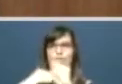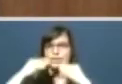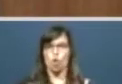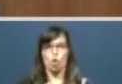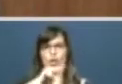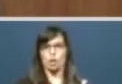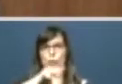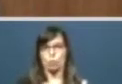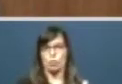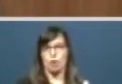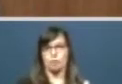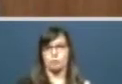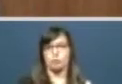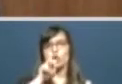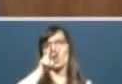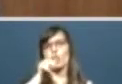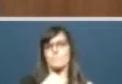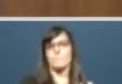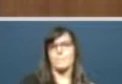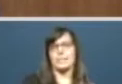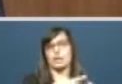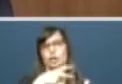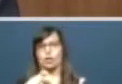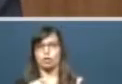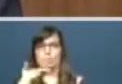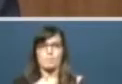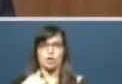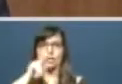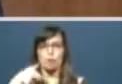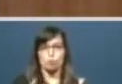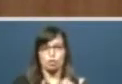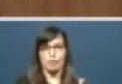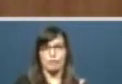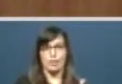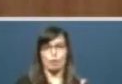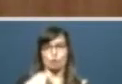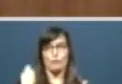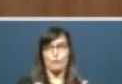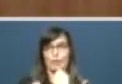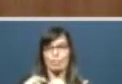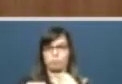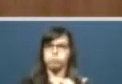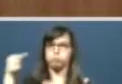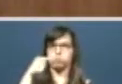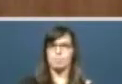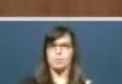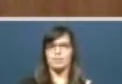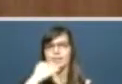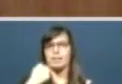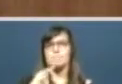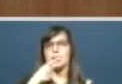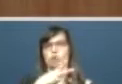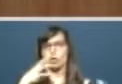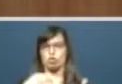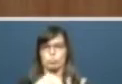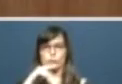12 mil 542 millones de euros y permitió incrementar nuestro superávit comercial hasta casi 1800 millones de euros